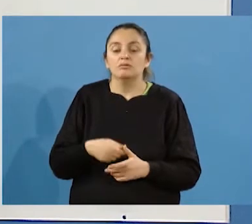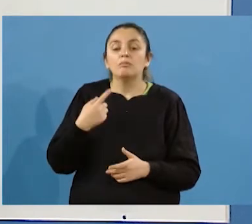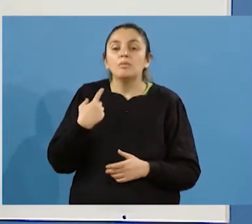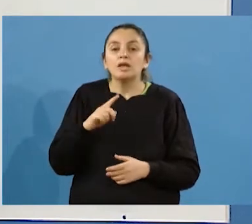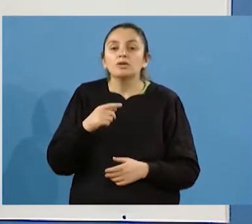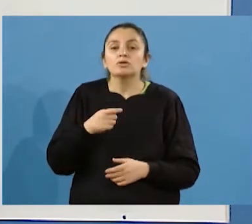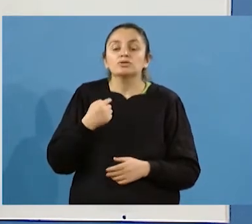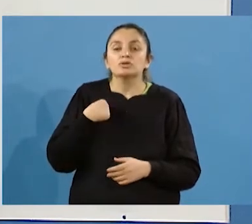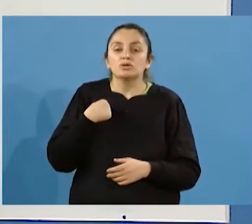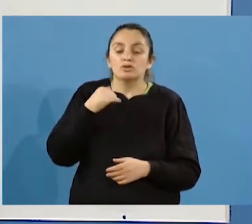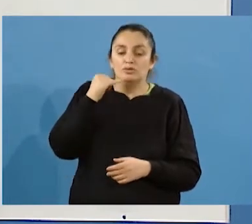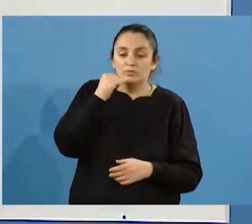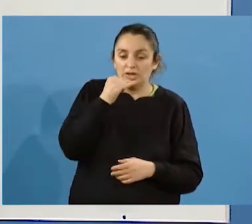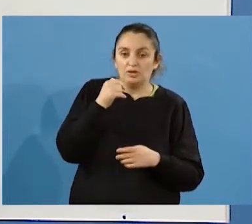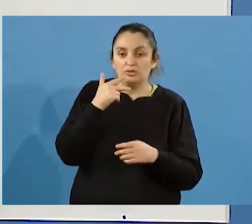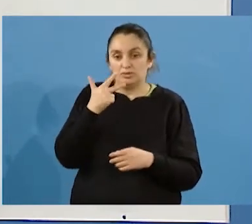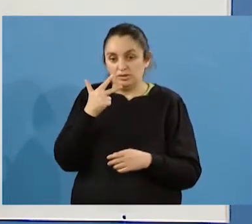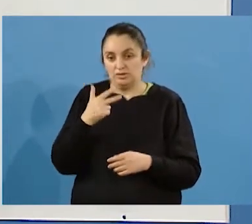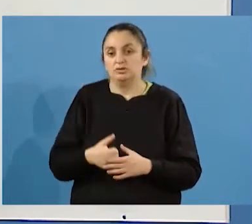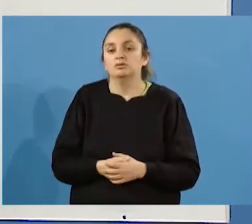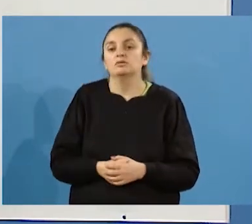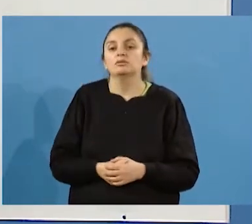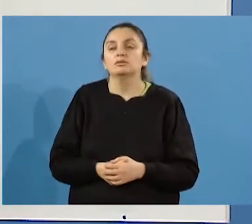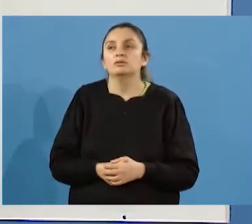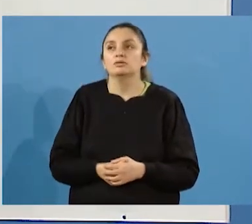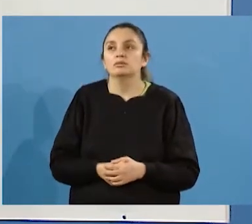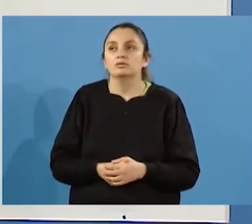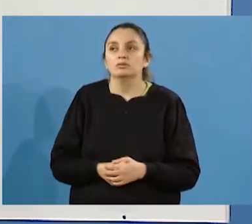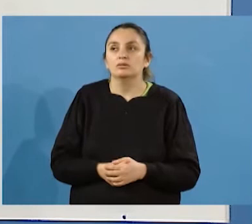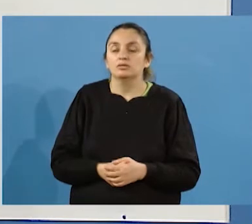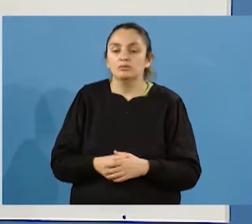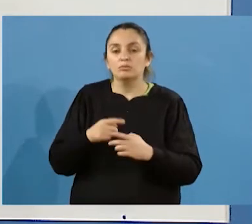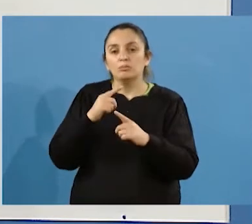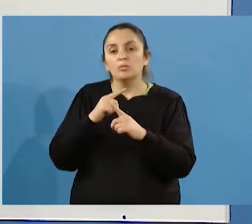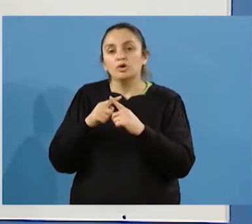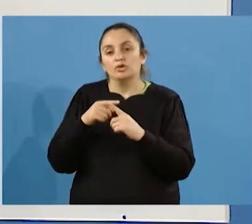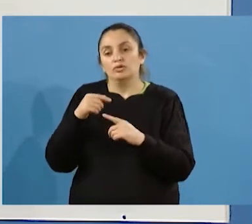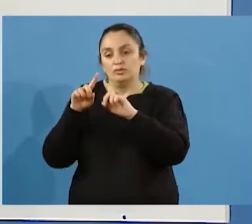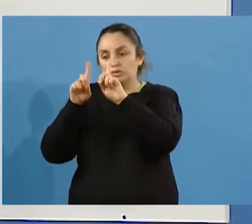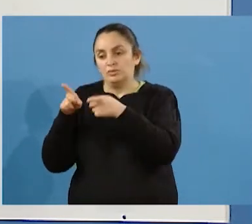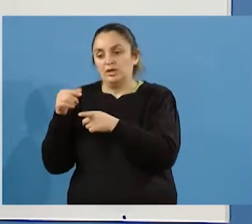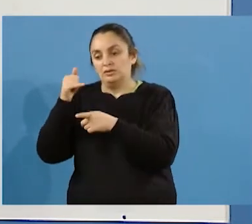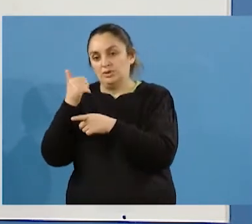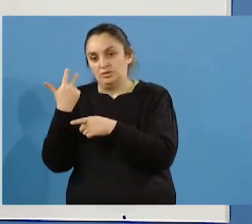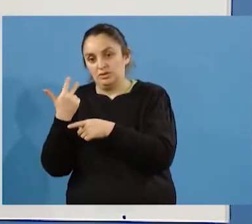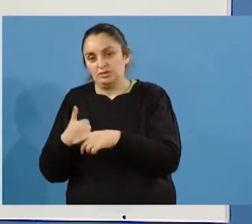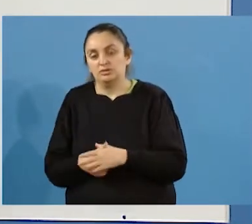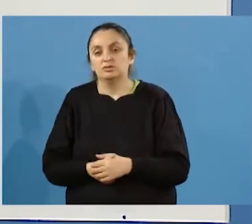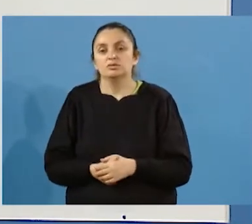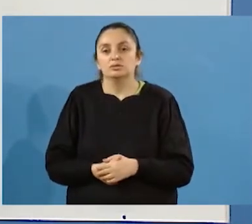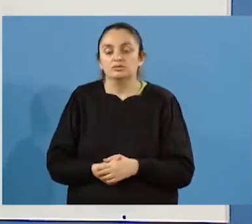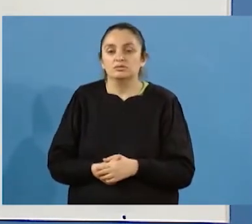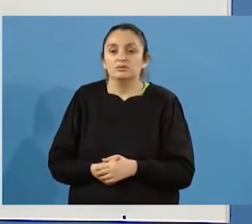repito este menos 3 menos tres por menos tres fíjense